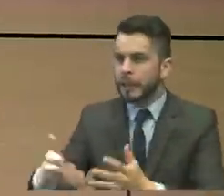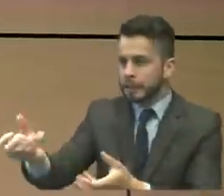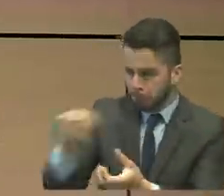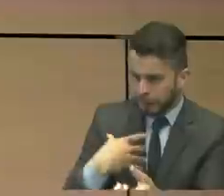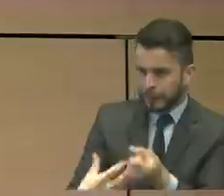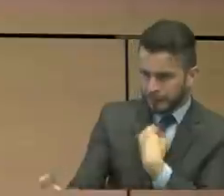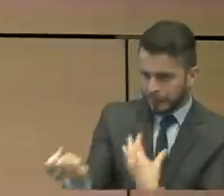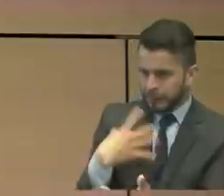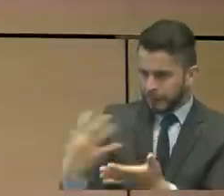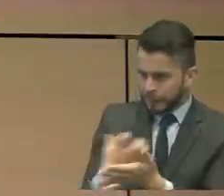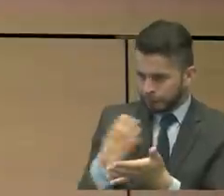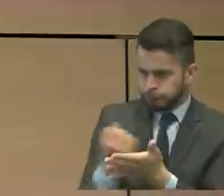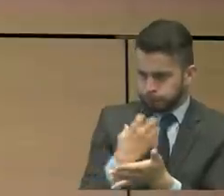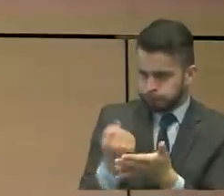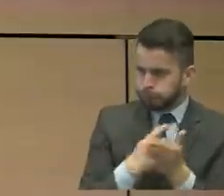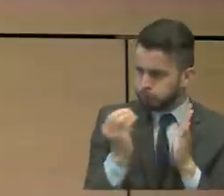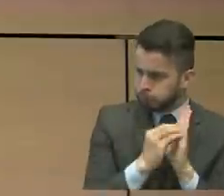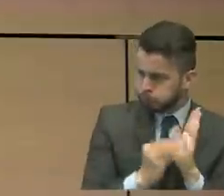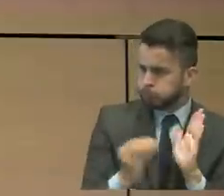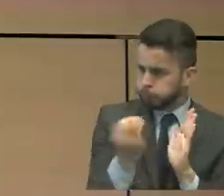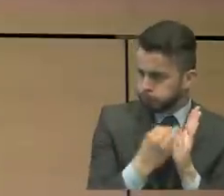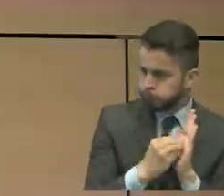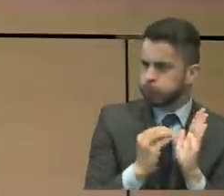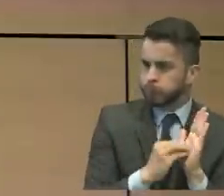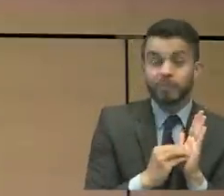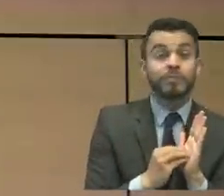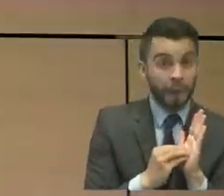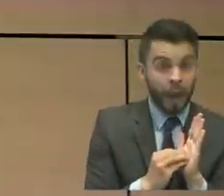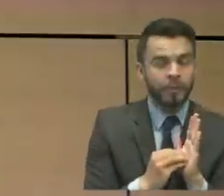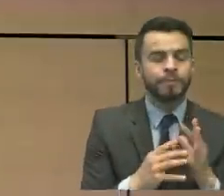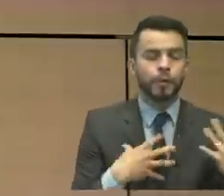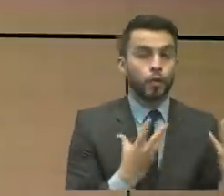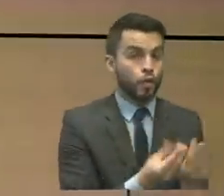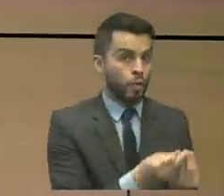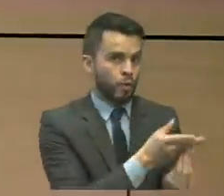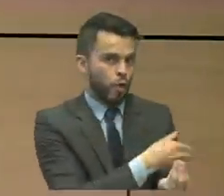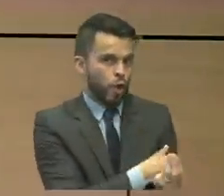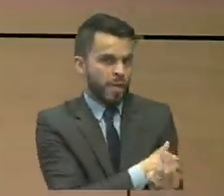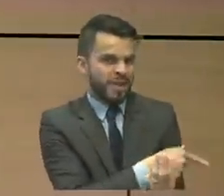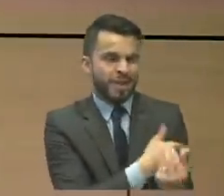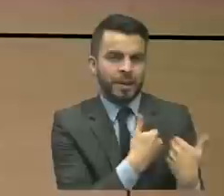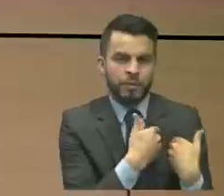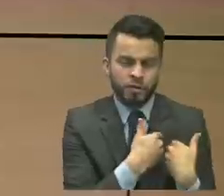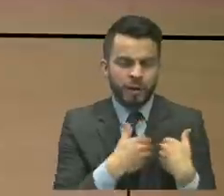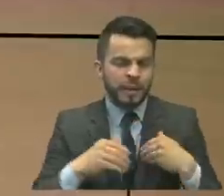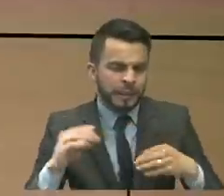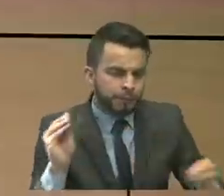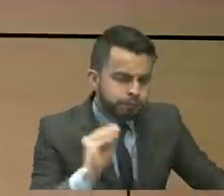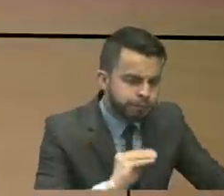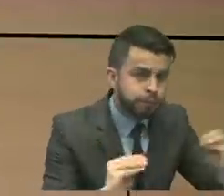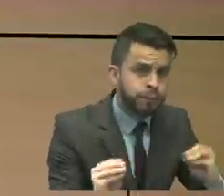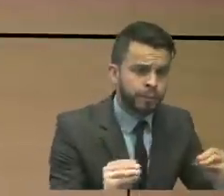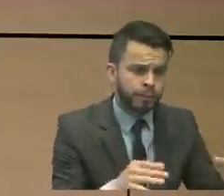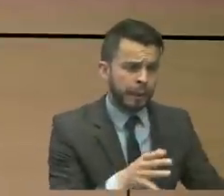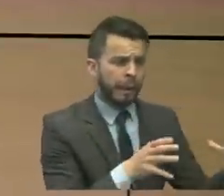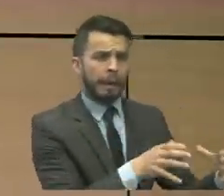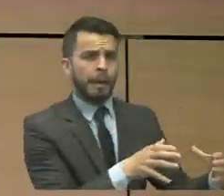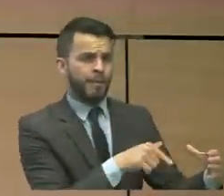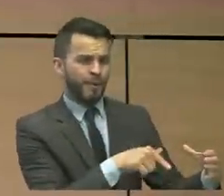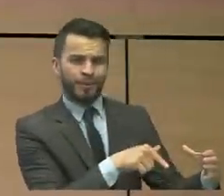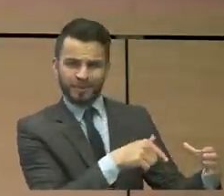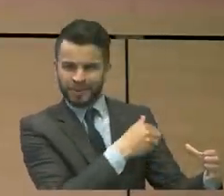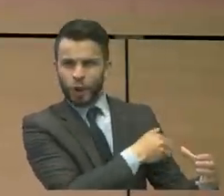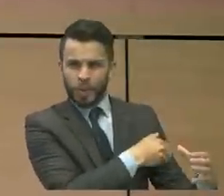comprometido, hemos hecho una evaluación muy rigurosa con los mejores equipos urbanísticos de movilidad,